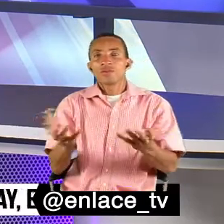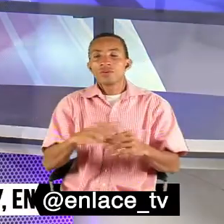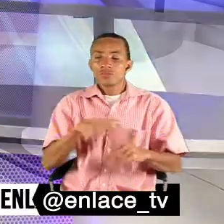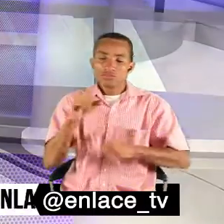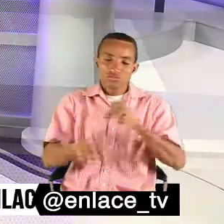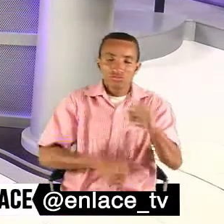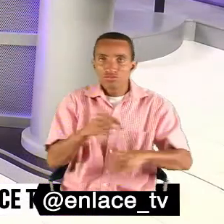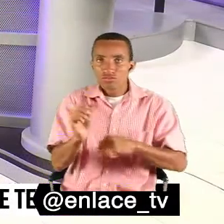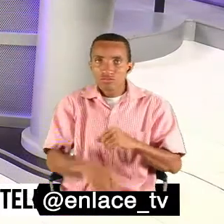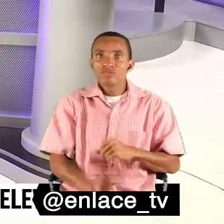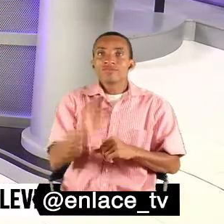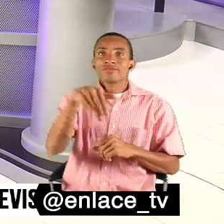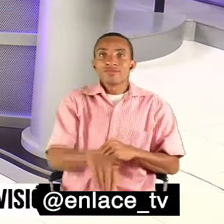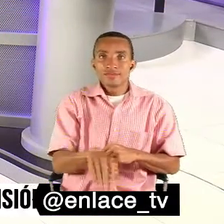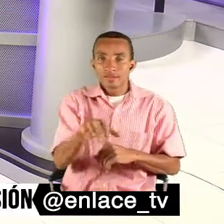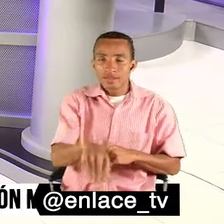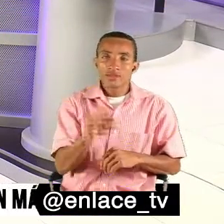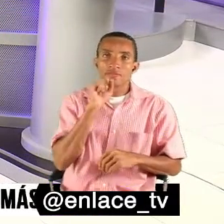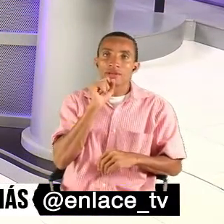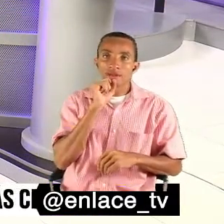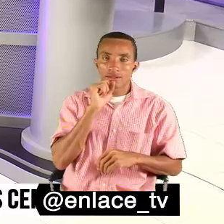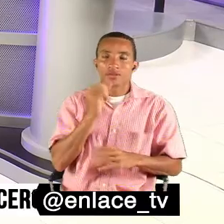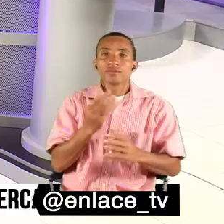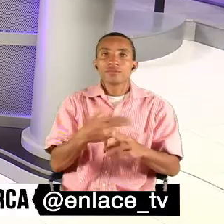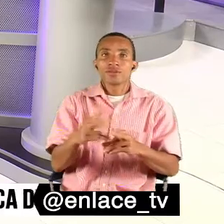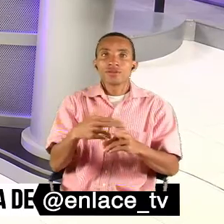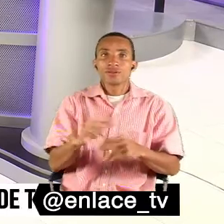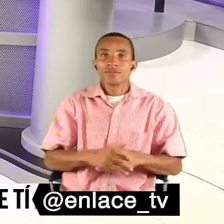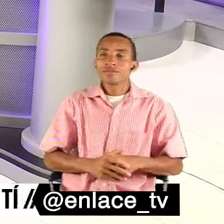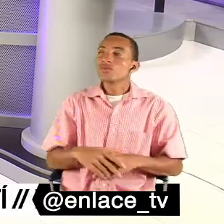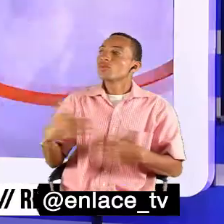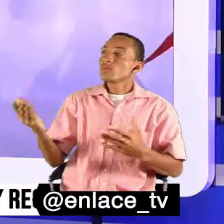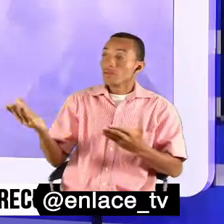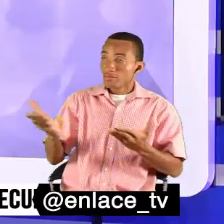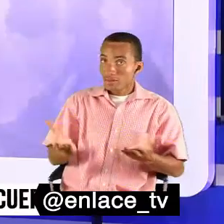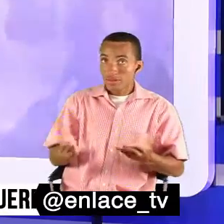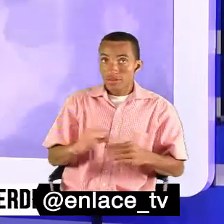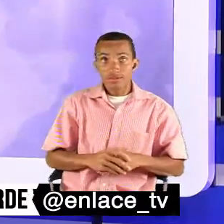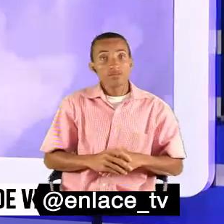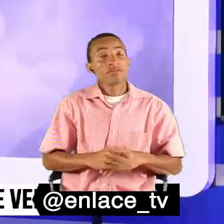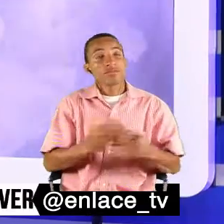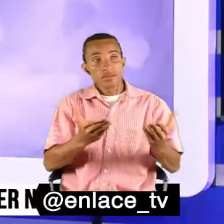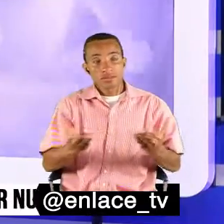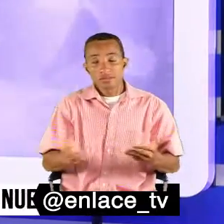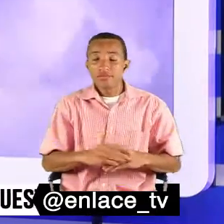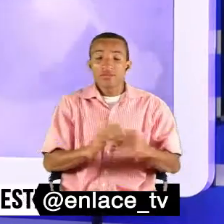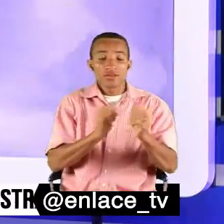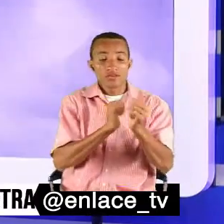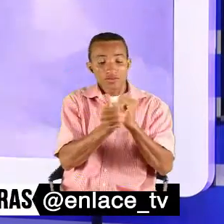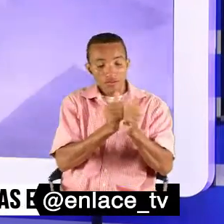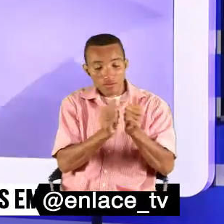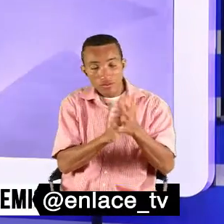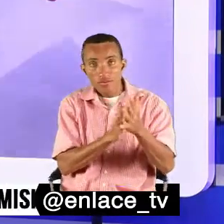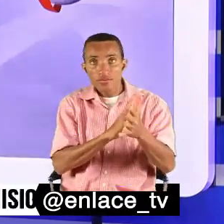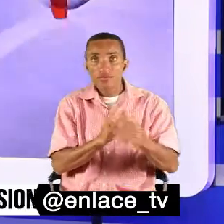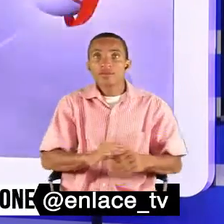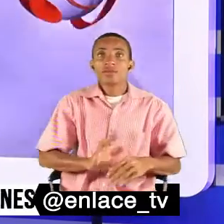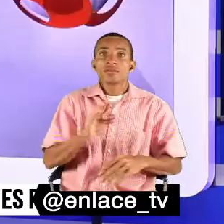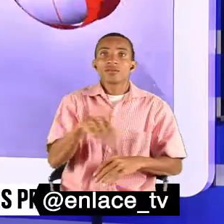Bicicross que se desarrollará en Barranca Bermeja. Pocho, buenas tardes. Hola, ¿qué tal, Janet? ¿Cómo ha estado? Bienvenida a la información deportiva. Así es, válida